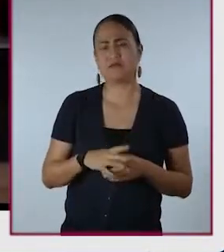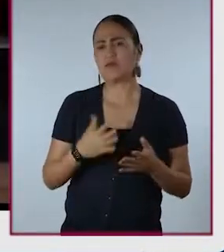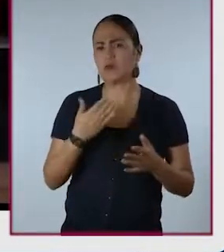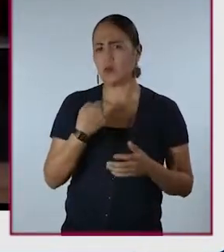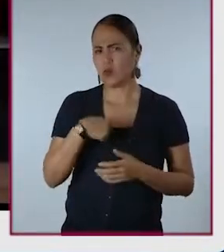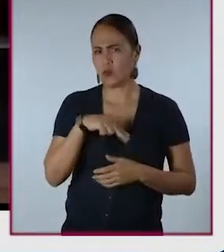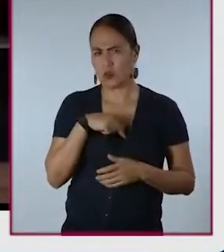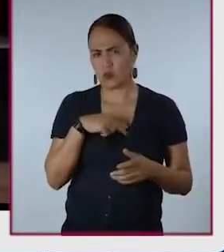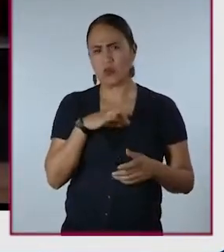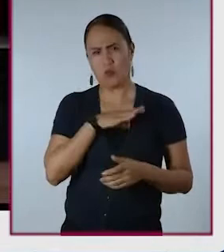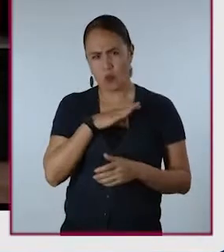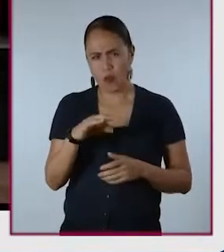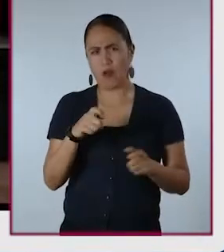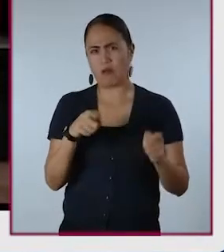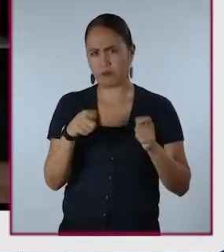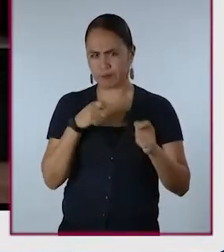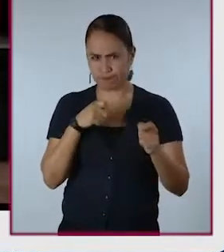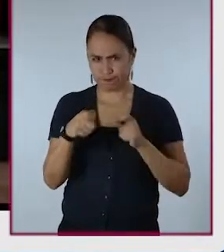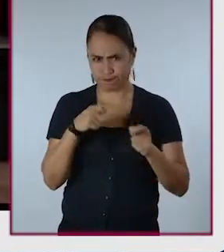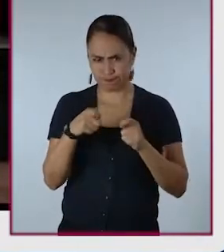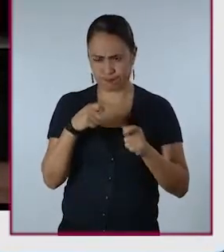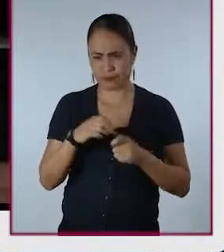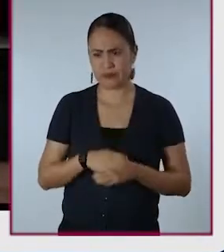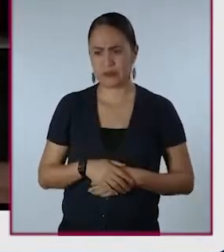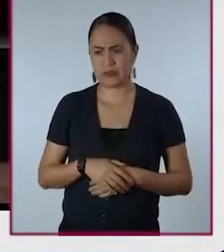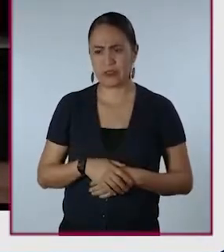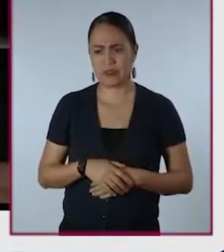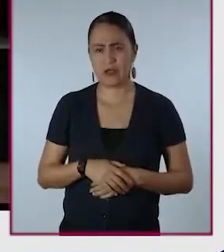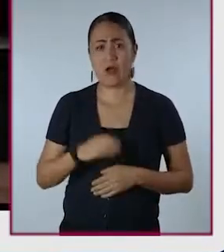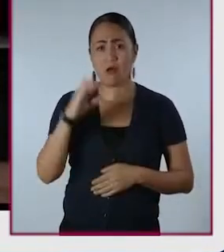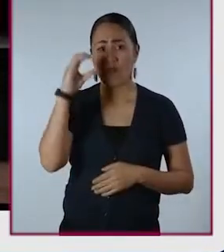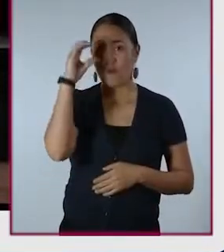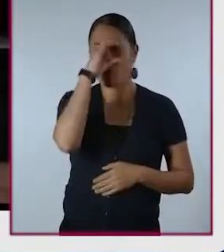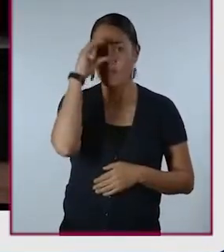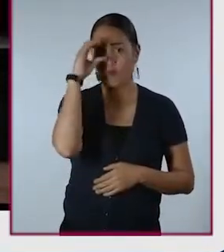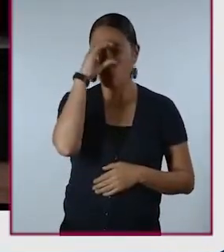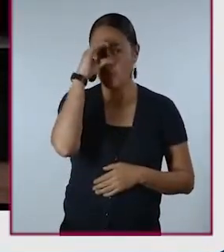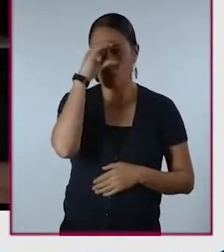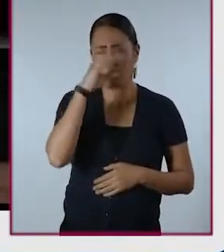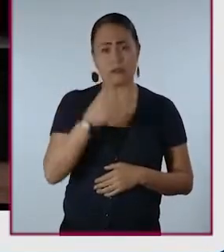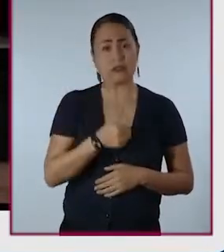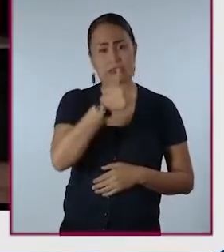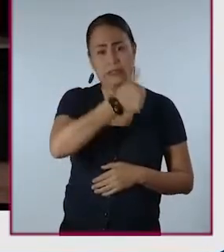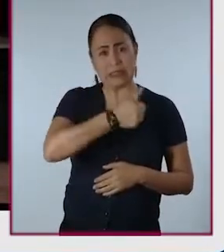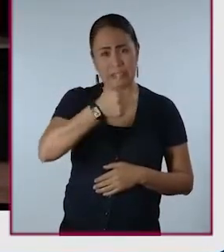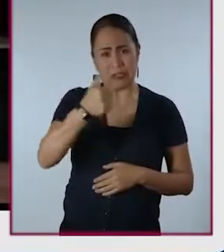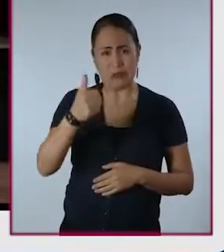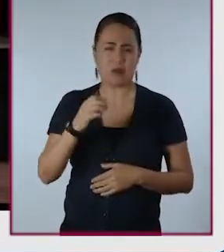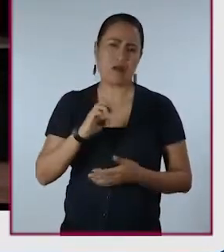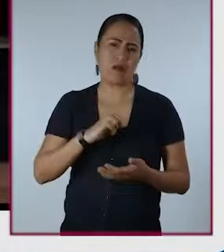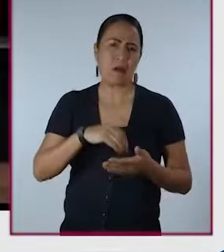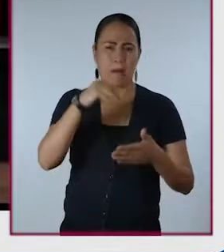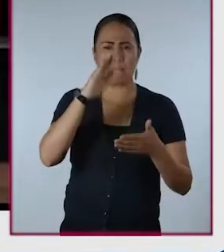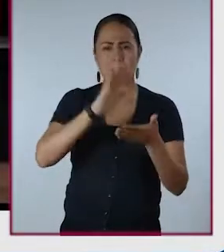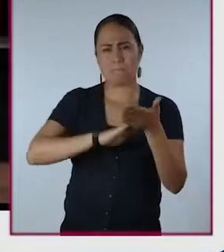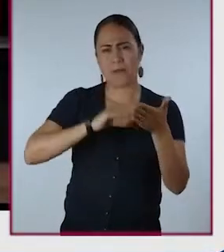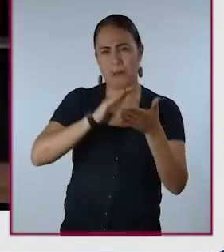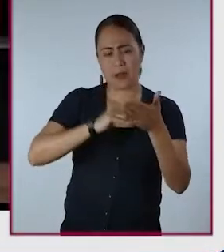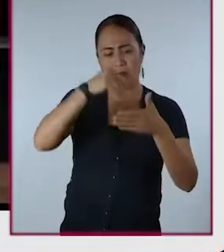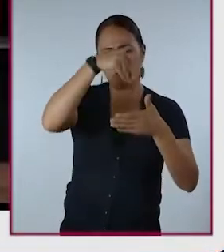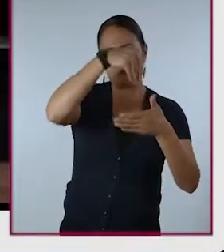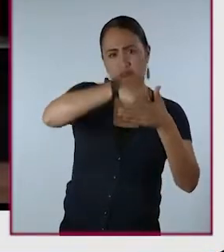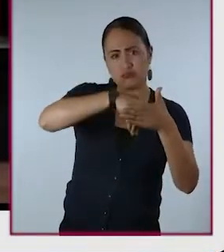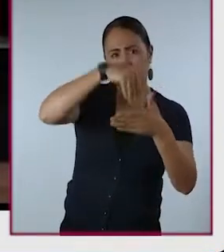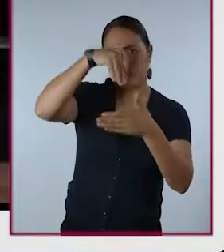controlado. Aquí hay que darle a cada fotografía un sobrecito de papel que